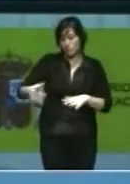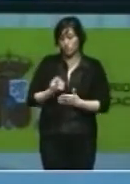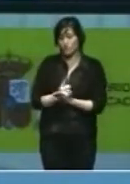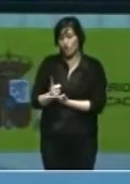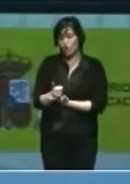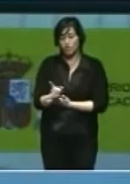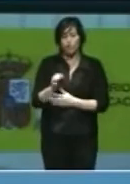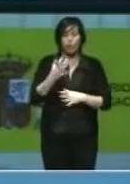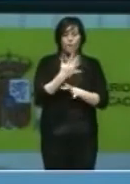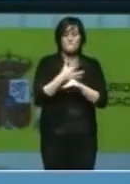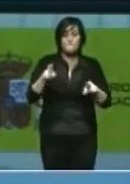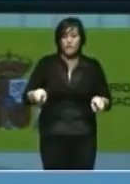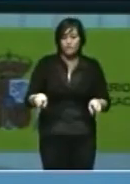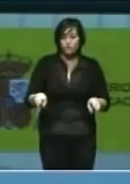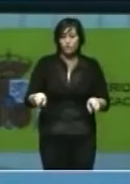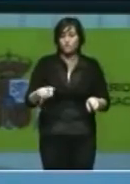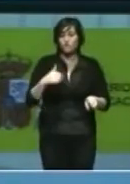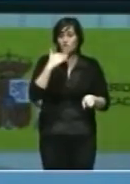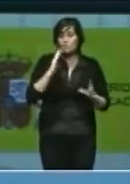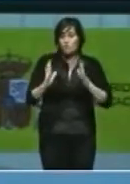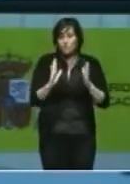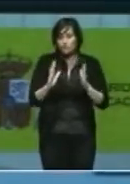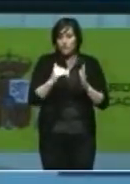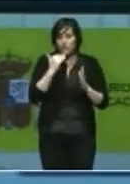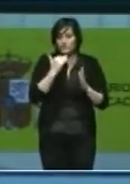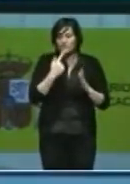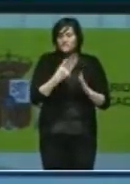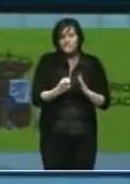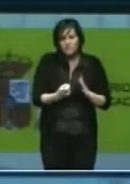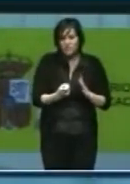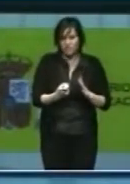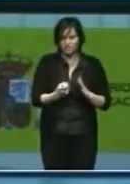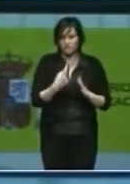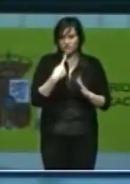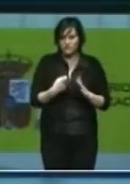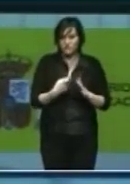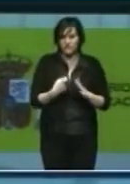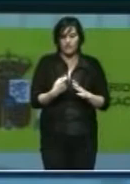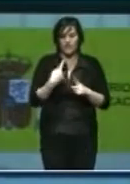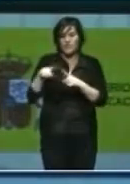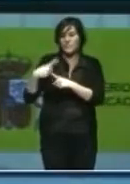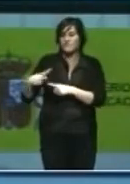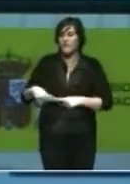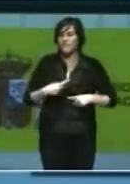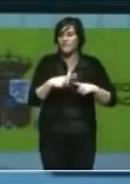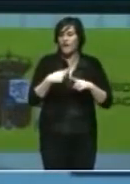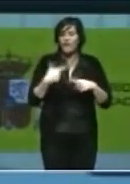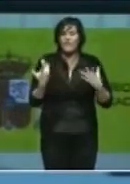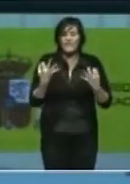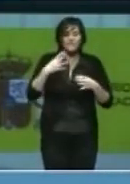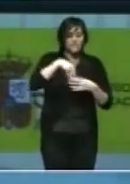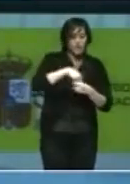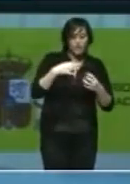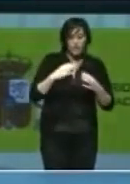recorrido, los patios, etcétera, llega un momento en que casi se haría difícil, digamos, discernir qué es el interior, qué